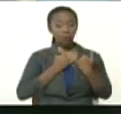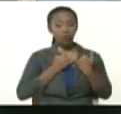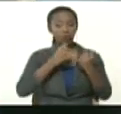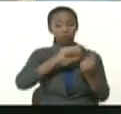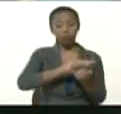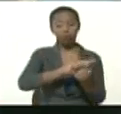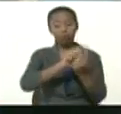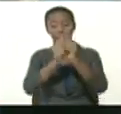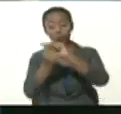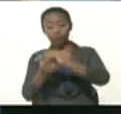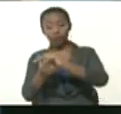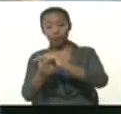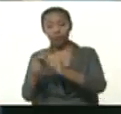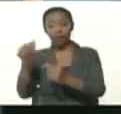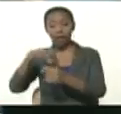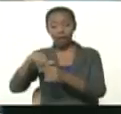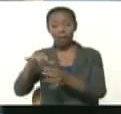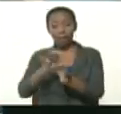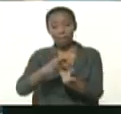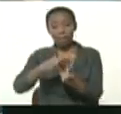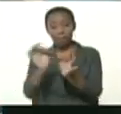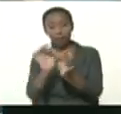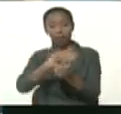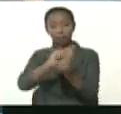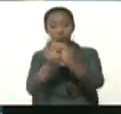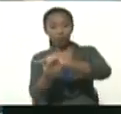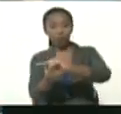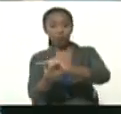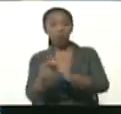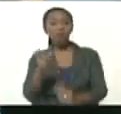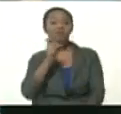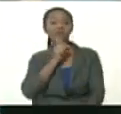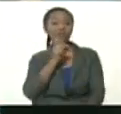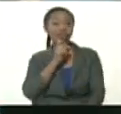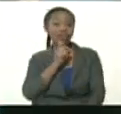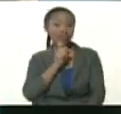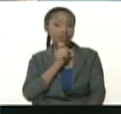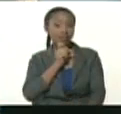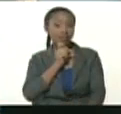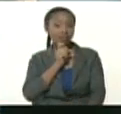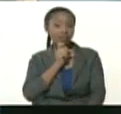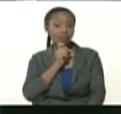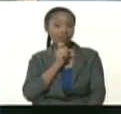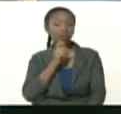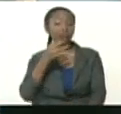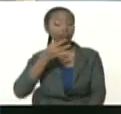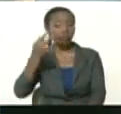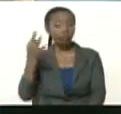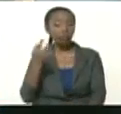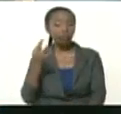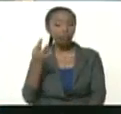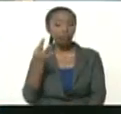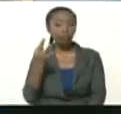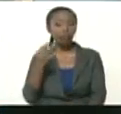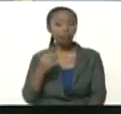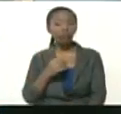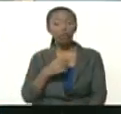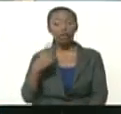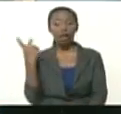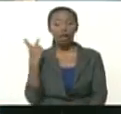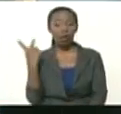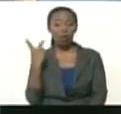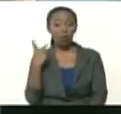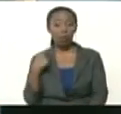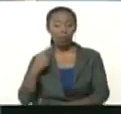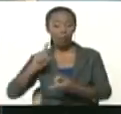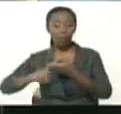querido compatriota, a petro convertible. Es difícil, ¿verdad, Silvia? Silvia y yo ayer fuimos a un lugar, ya